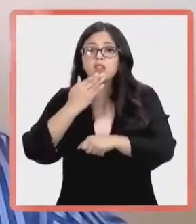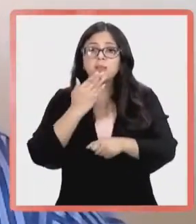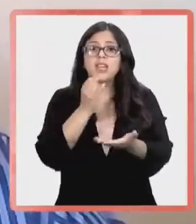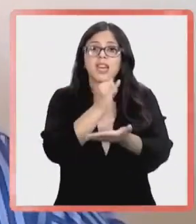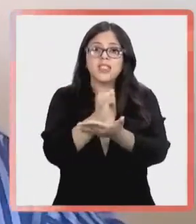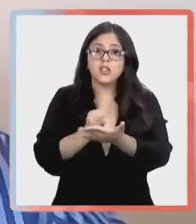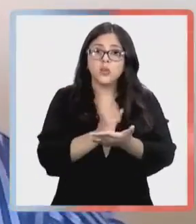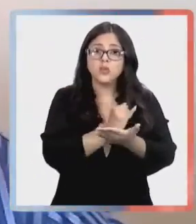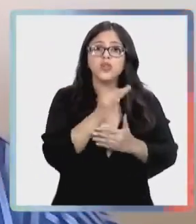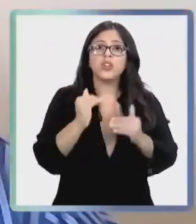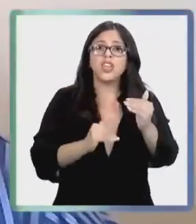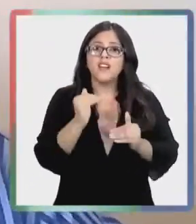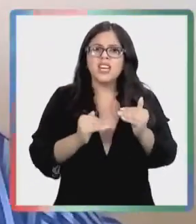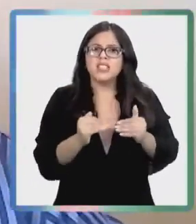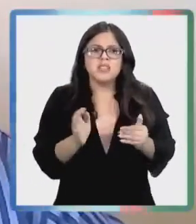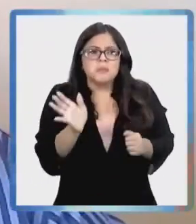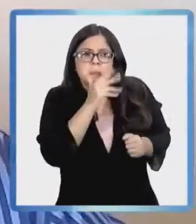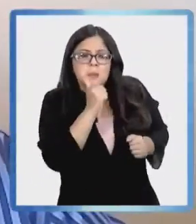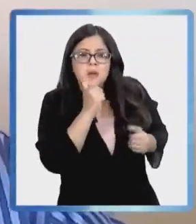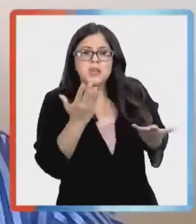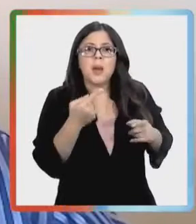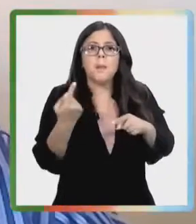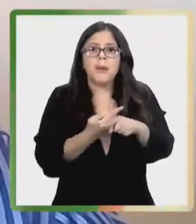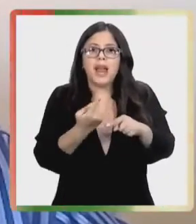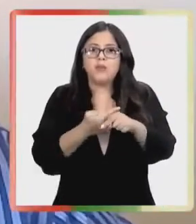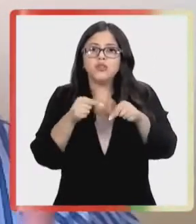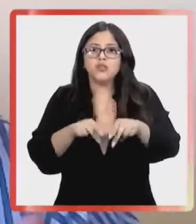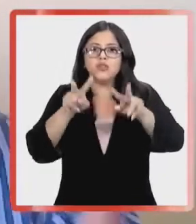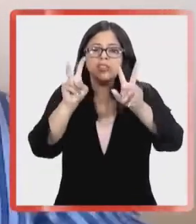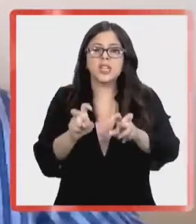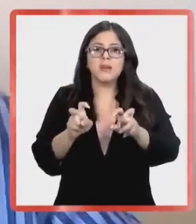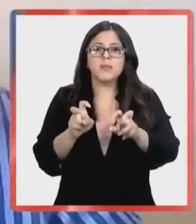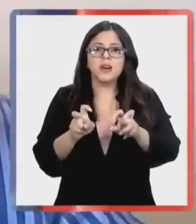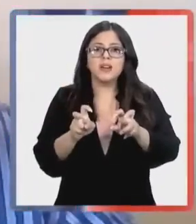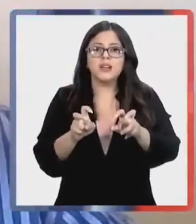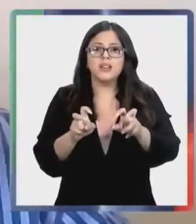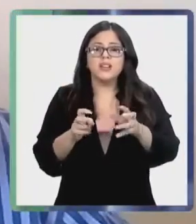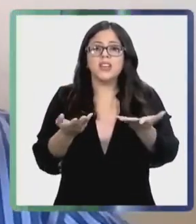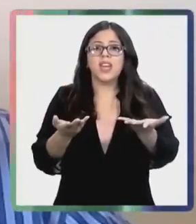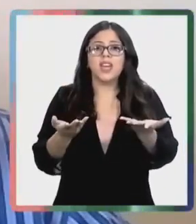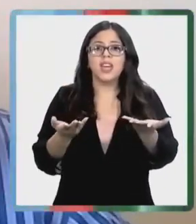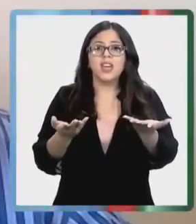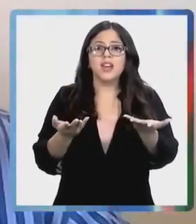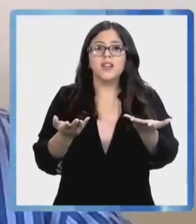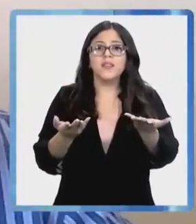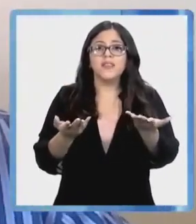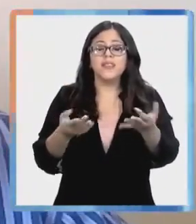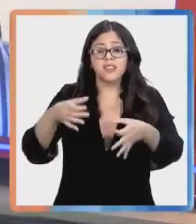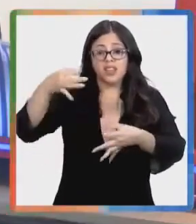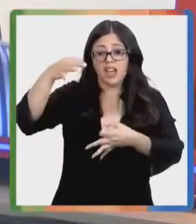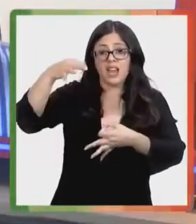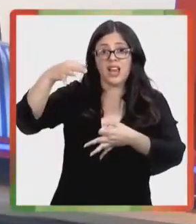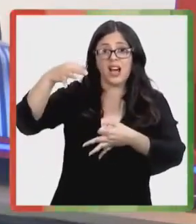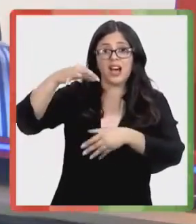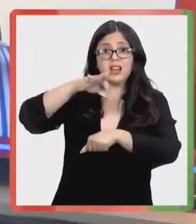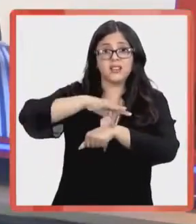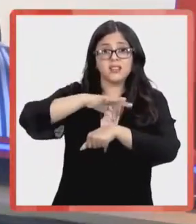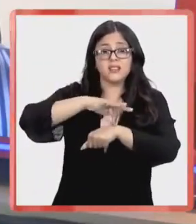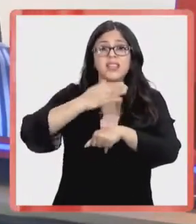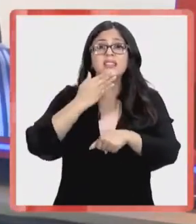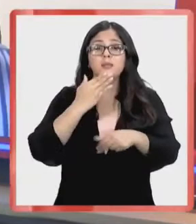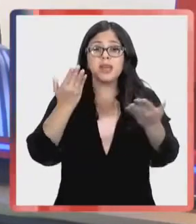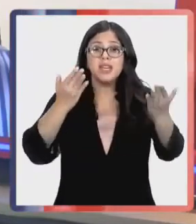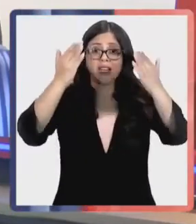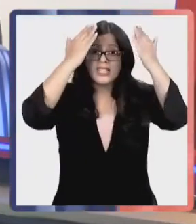de instituciones a veces que son fantasmas, para hacer un abuso de este justificativo de la ausencia del trabajo que es la licencia médica. Y por último, cubrir la